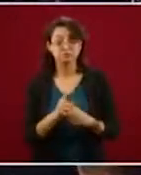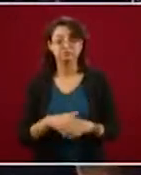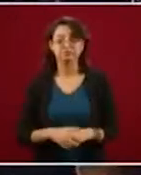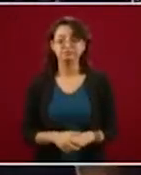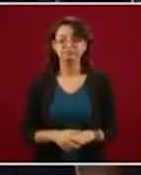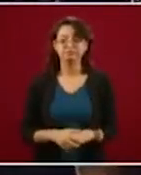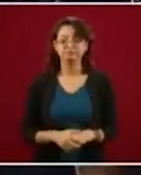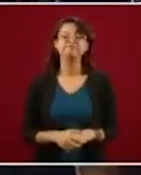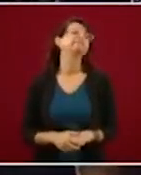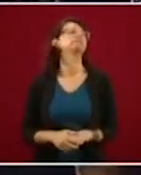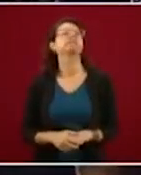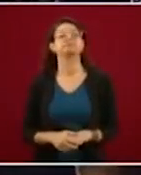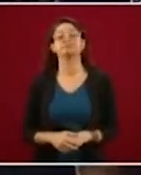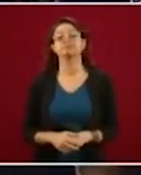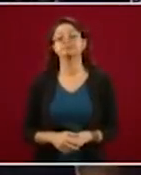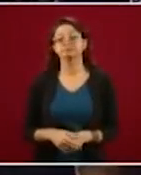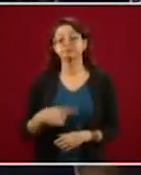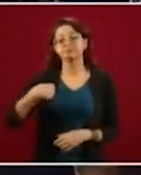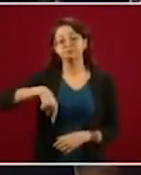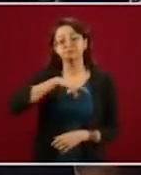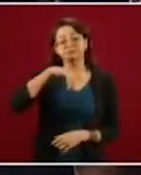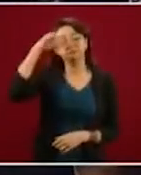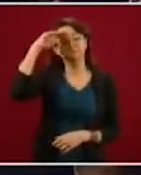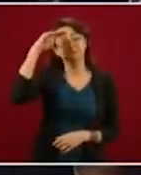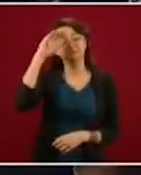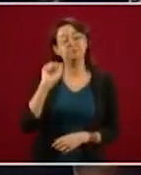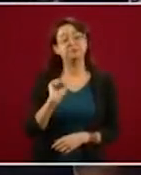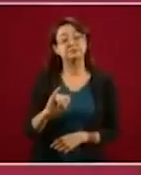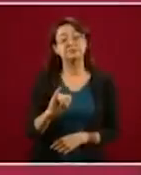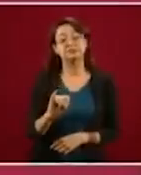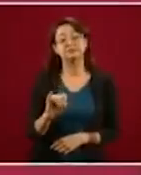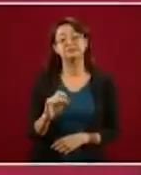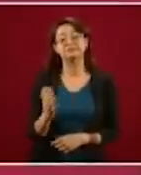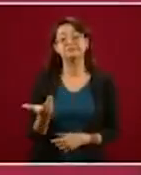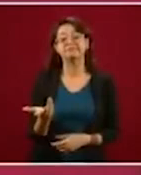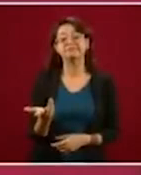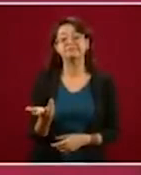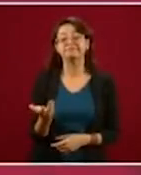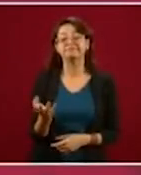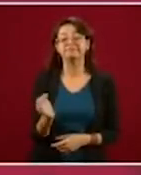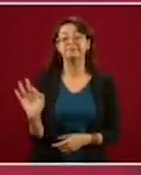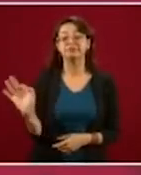Esa es una hipótesis, de que ellos están